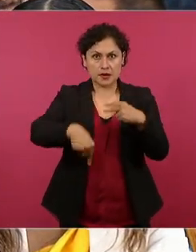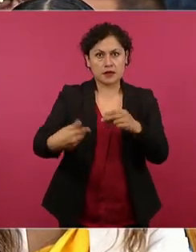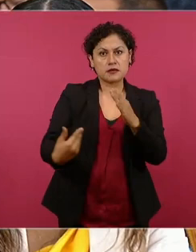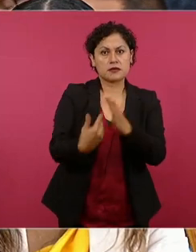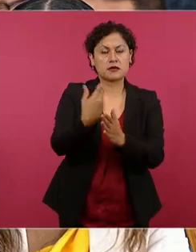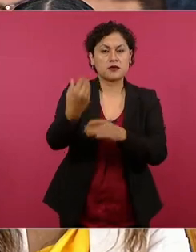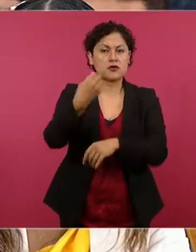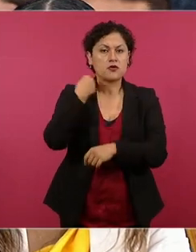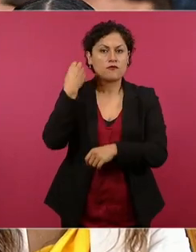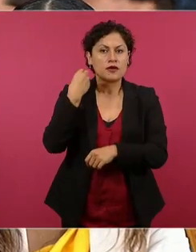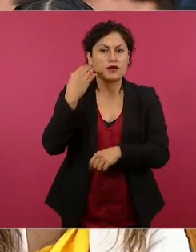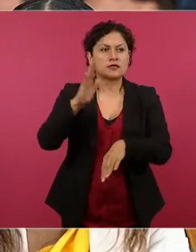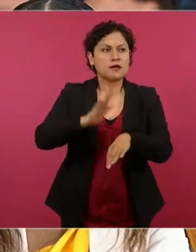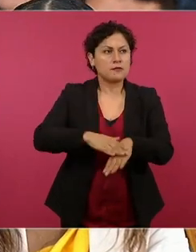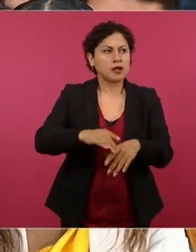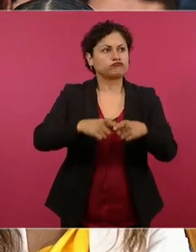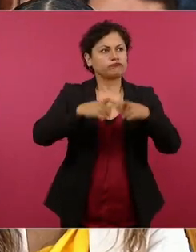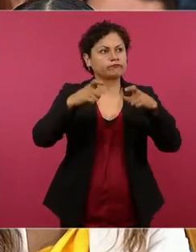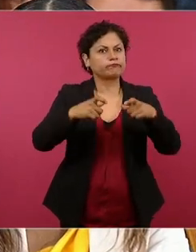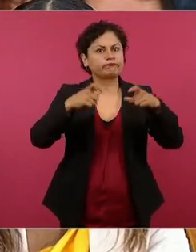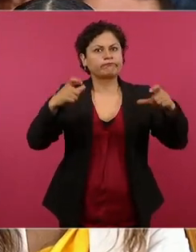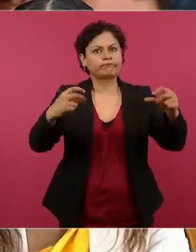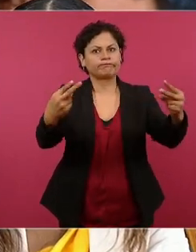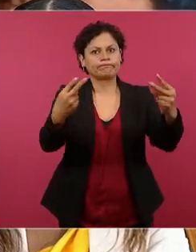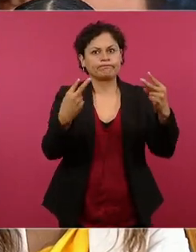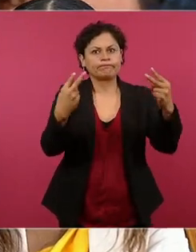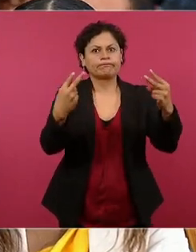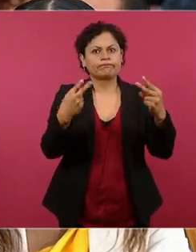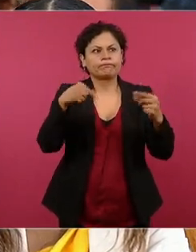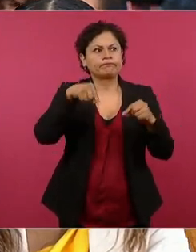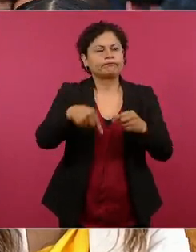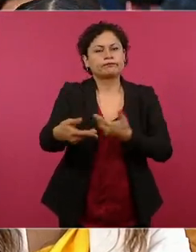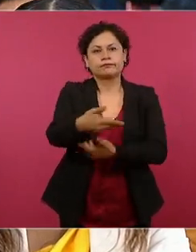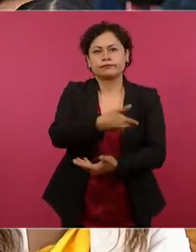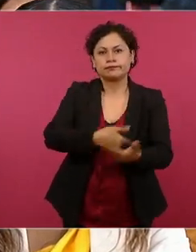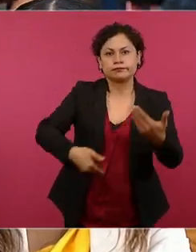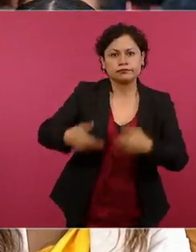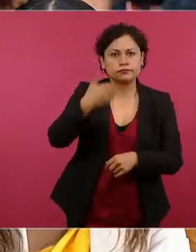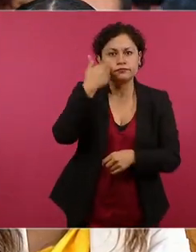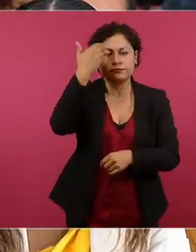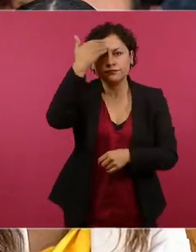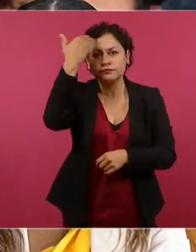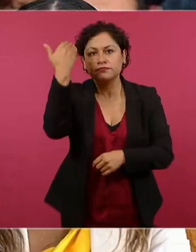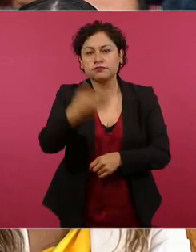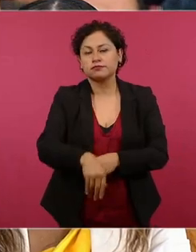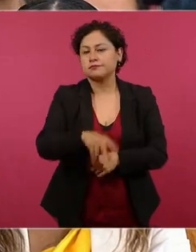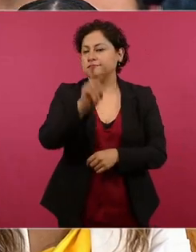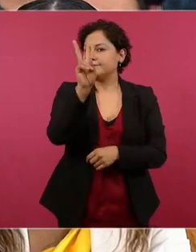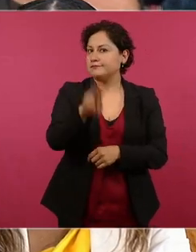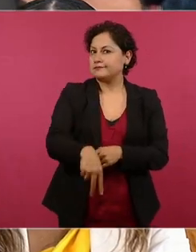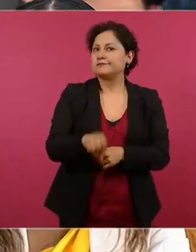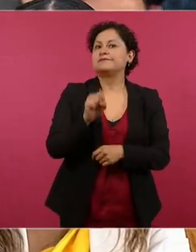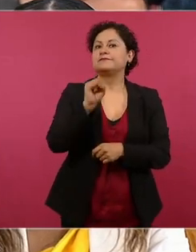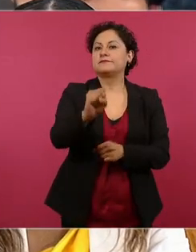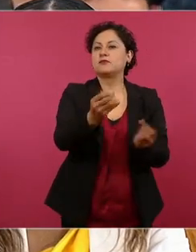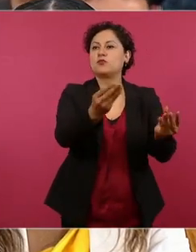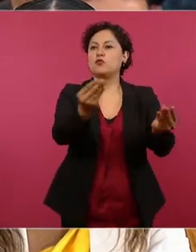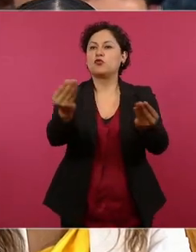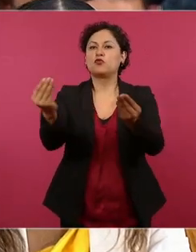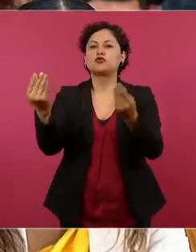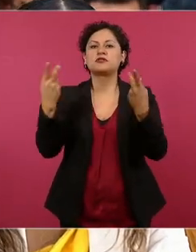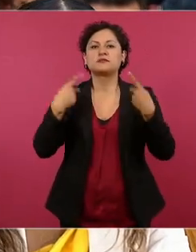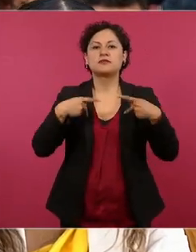mañaneras. Cada día, presidente, efectivamente son más las mexicanas y los mexicanos que por